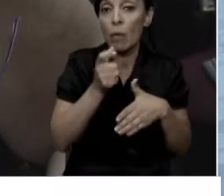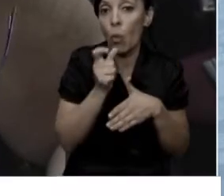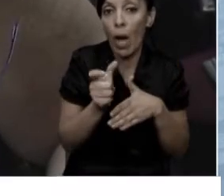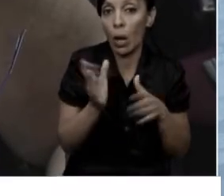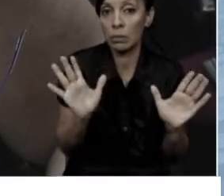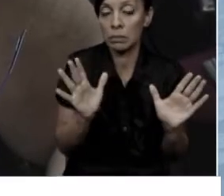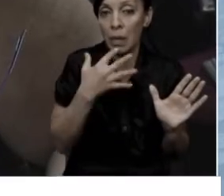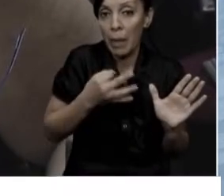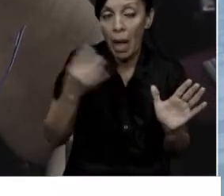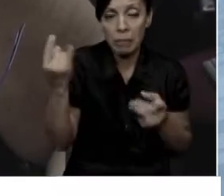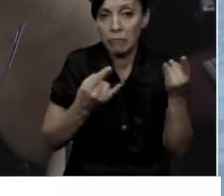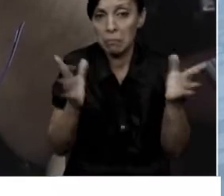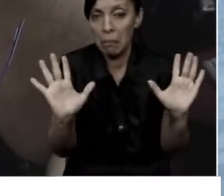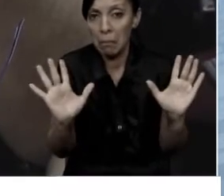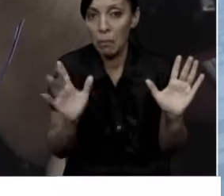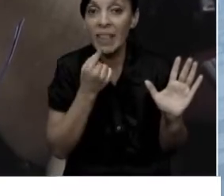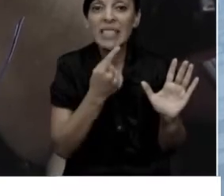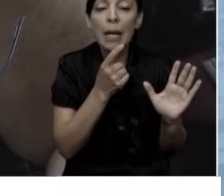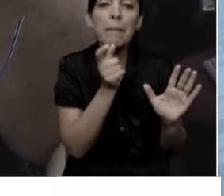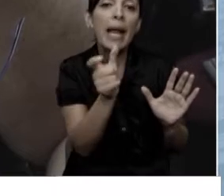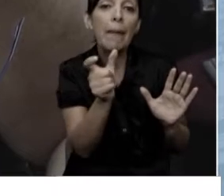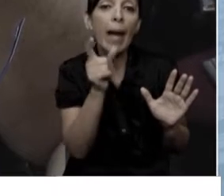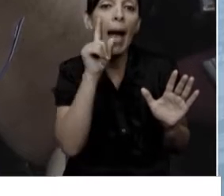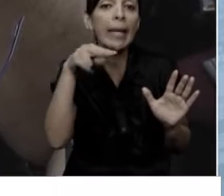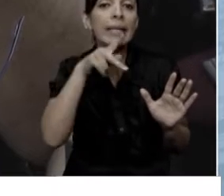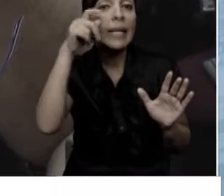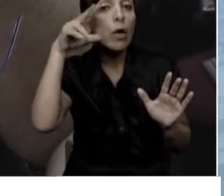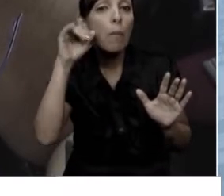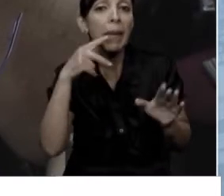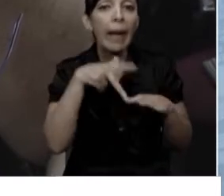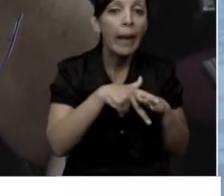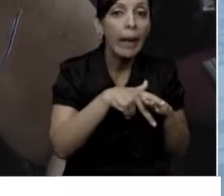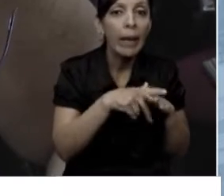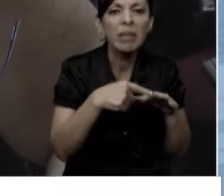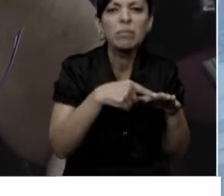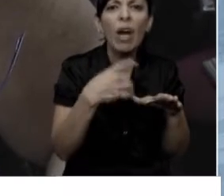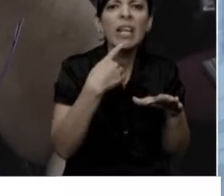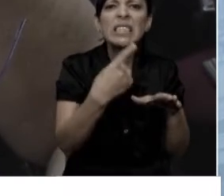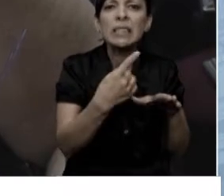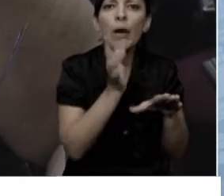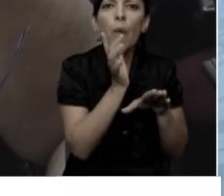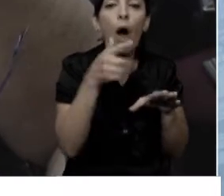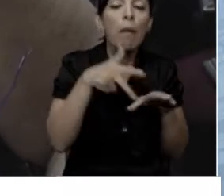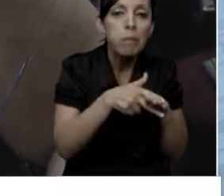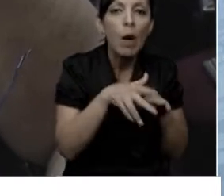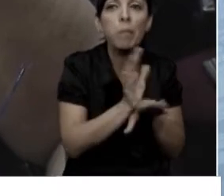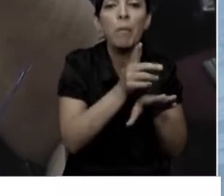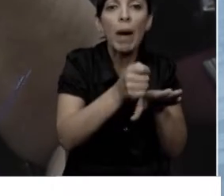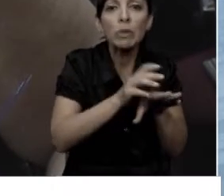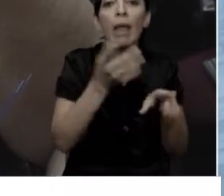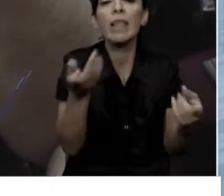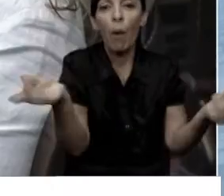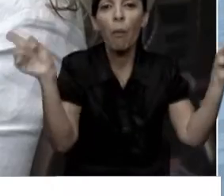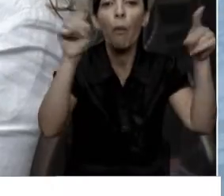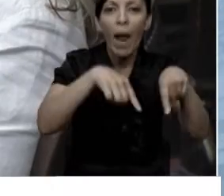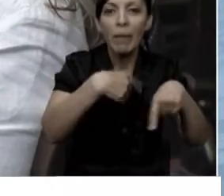verdad. Porque cuando hablamos de interrumpir, hablamos de que se interrumpe para continuar algo. Pero en este caso no se interrumpe para